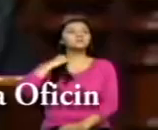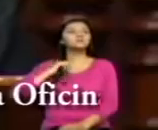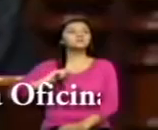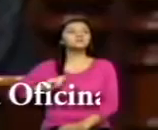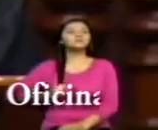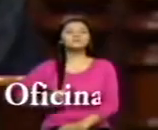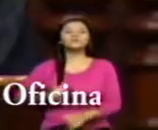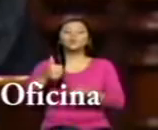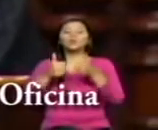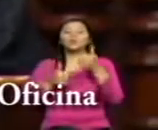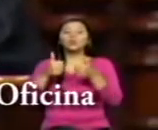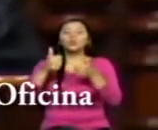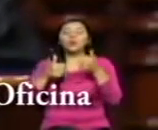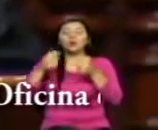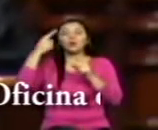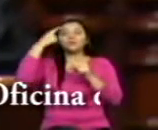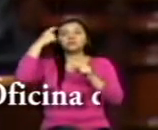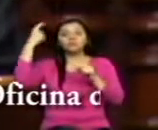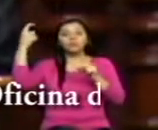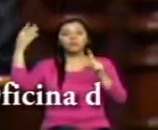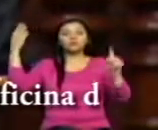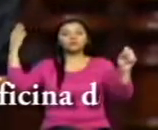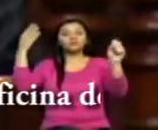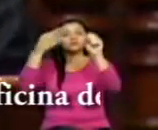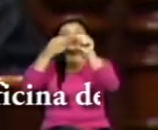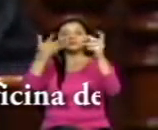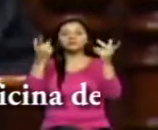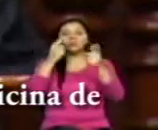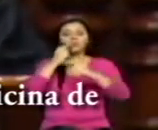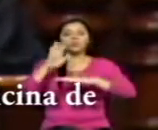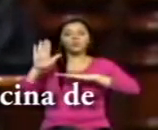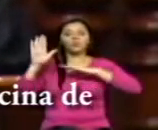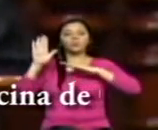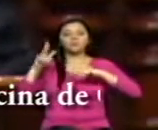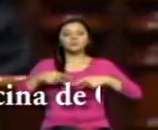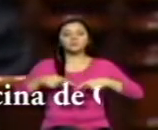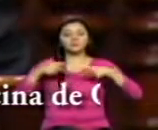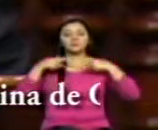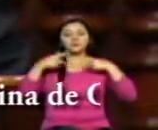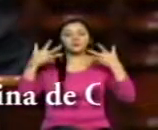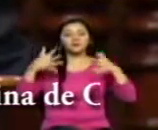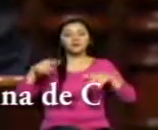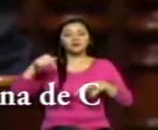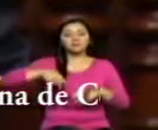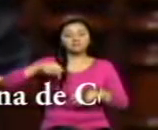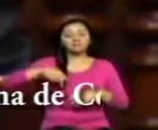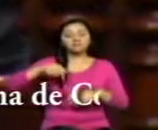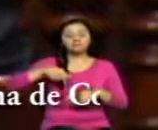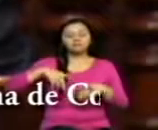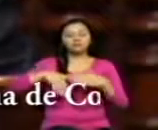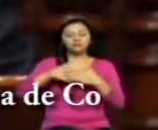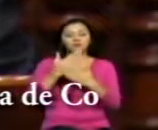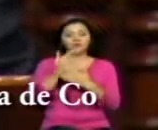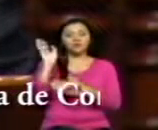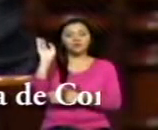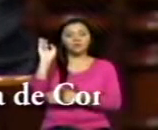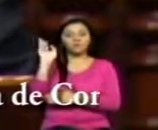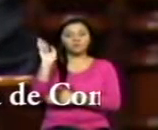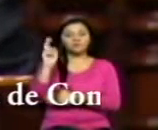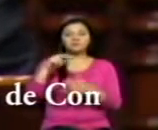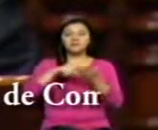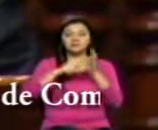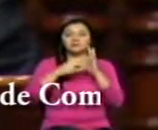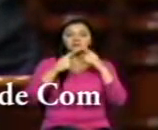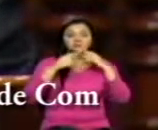¿Y cuál es ese sueño que se convirtió en la promesa de la vida republicana? Libertad